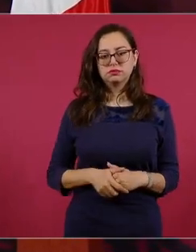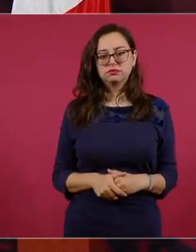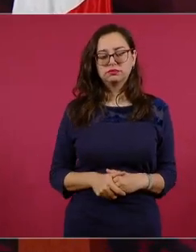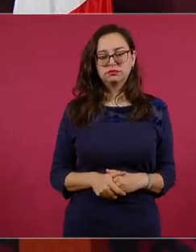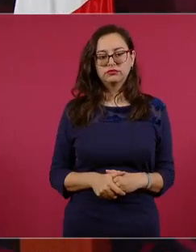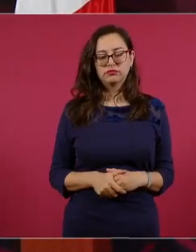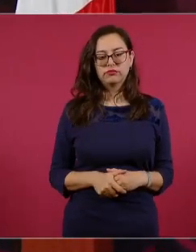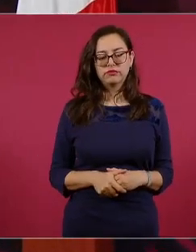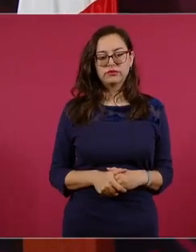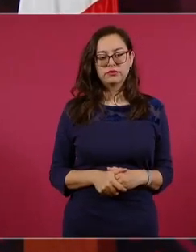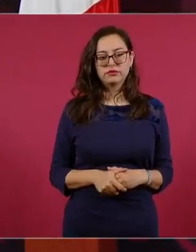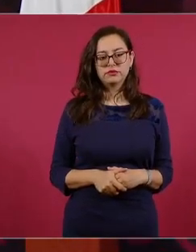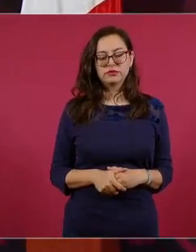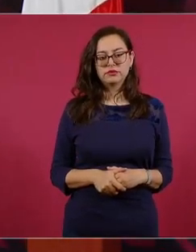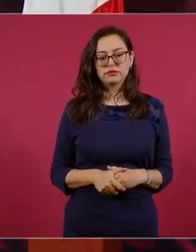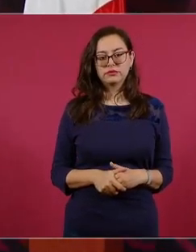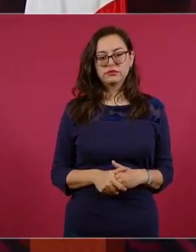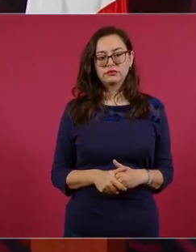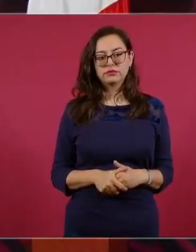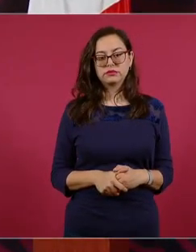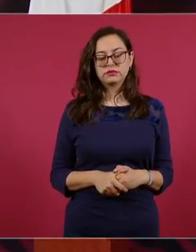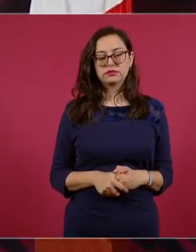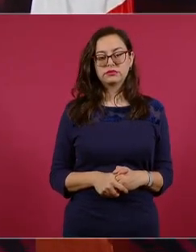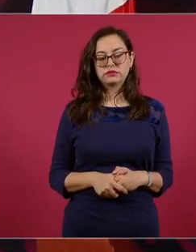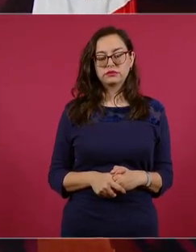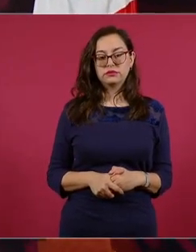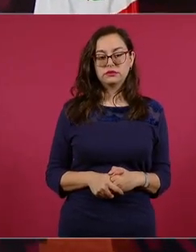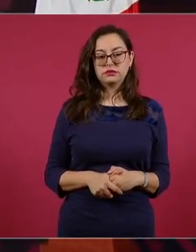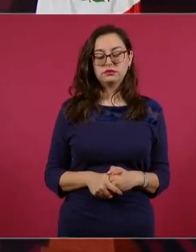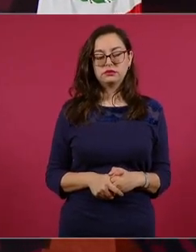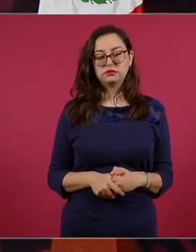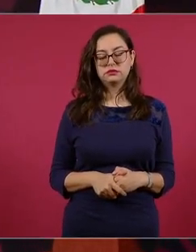porque pues